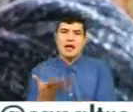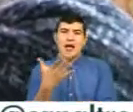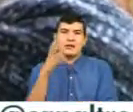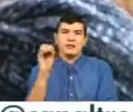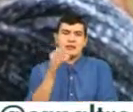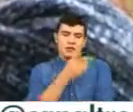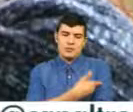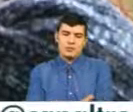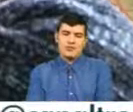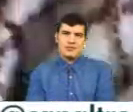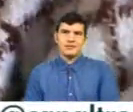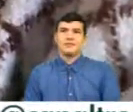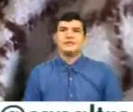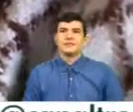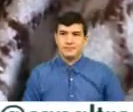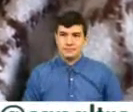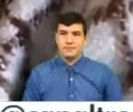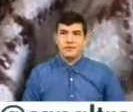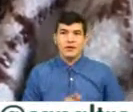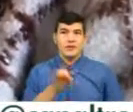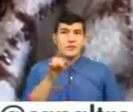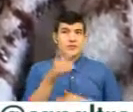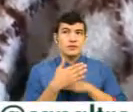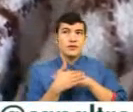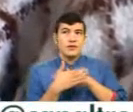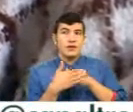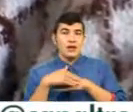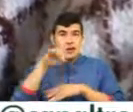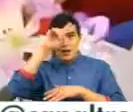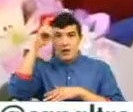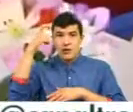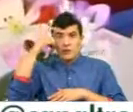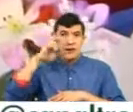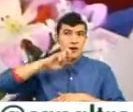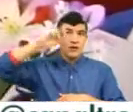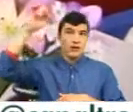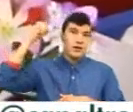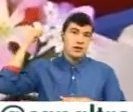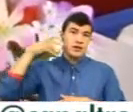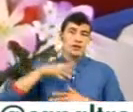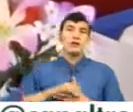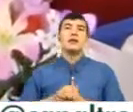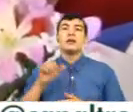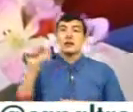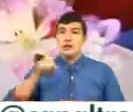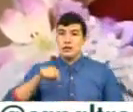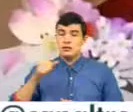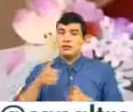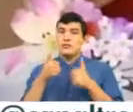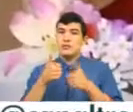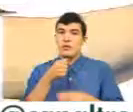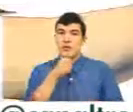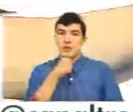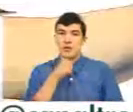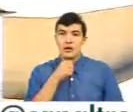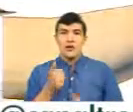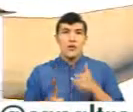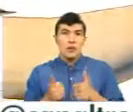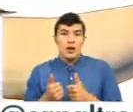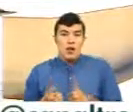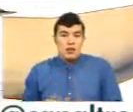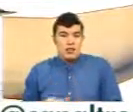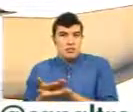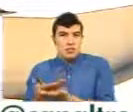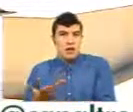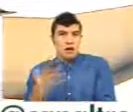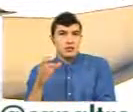dineros en cambio como usted lo mencionó la gobernación del norte de santander se dio una buena noticia y es que dará 50